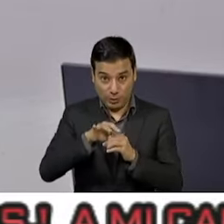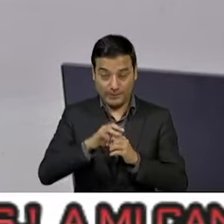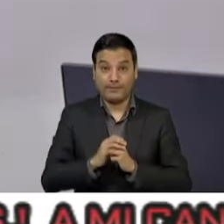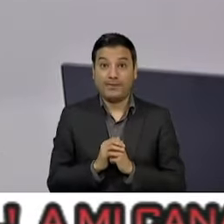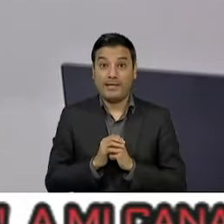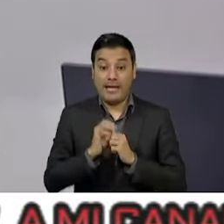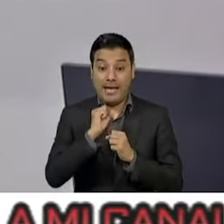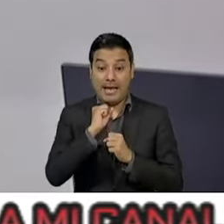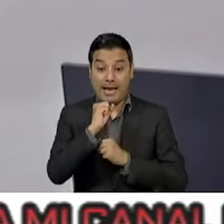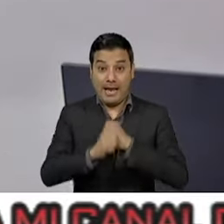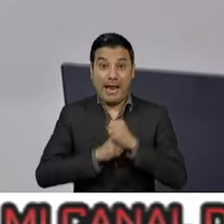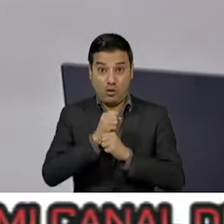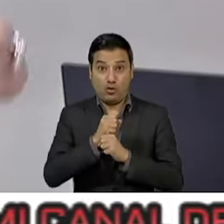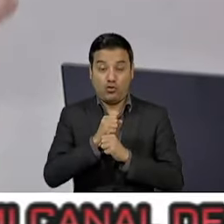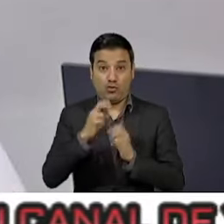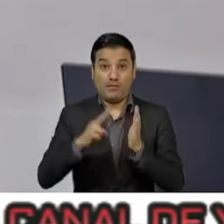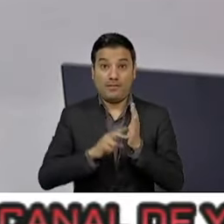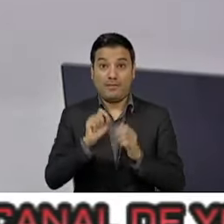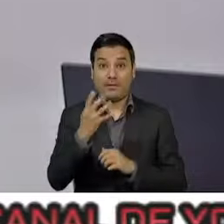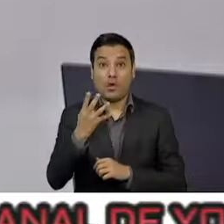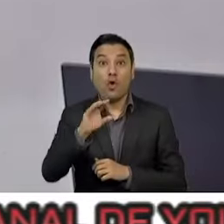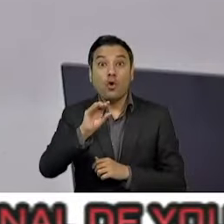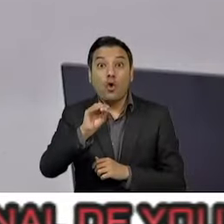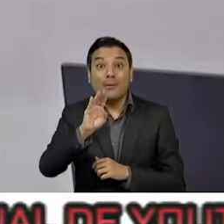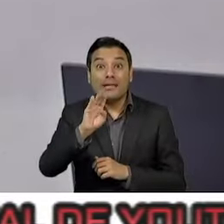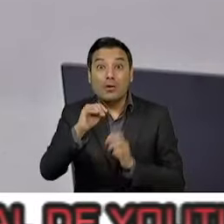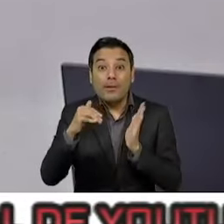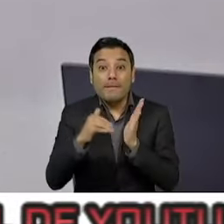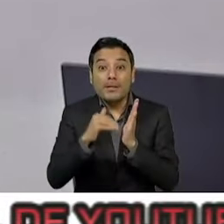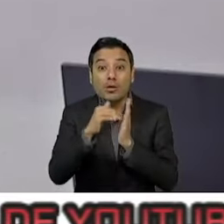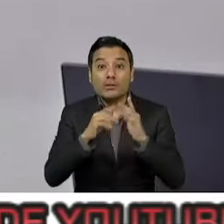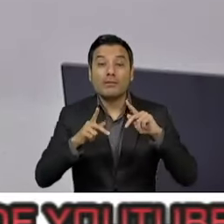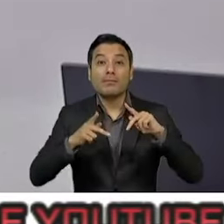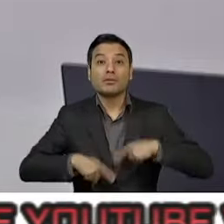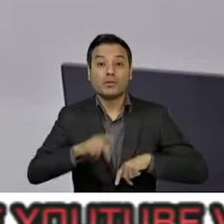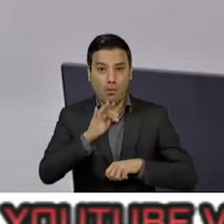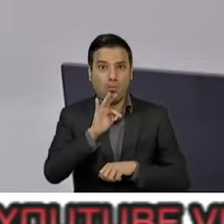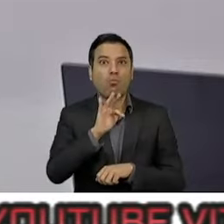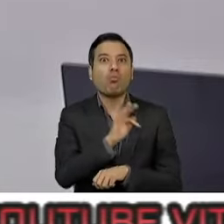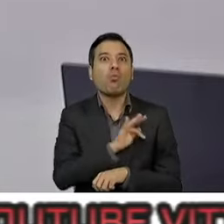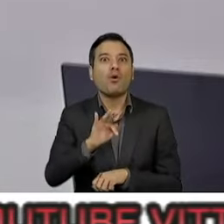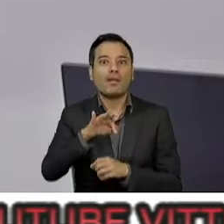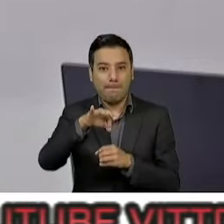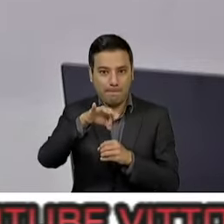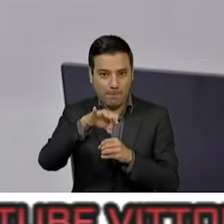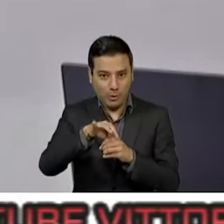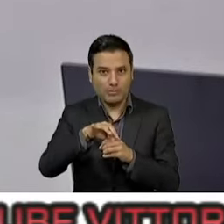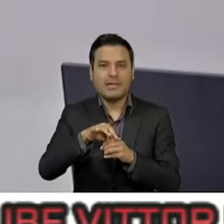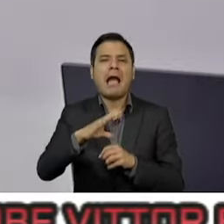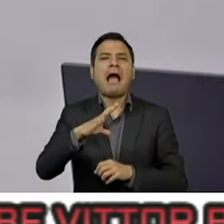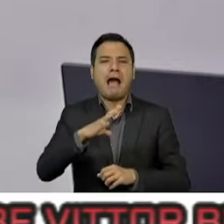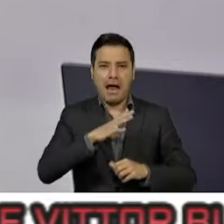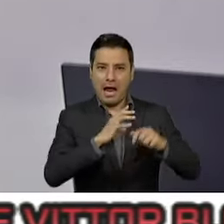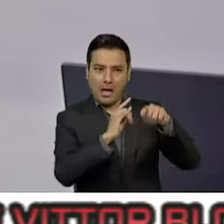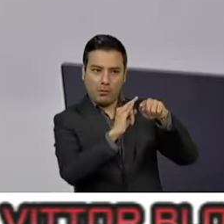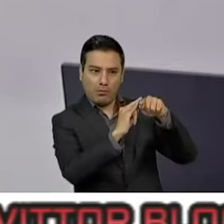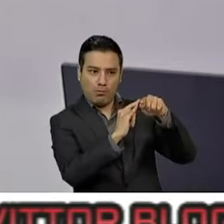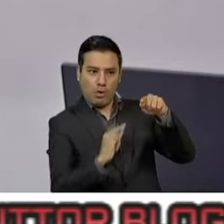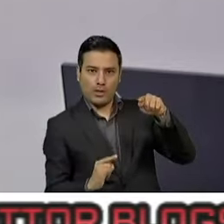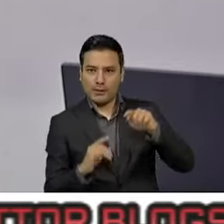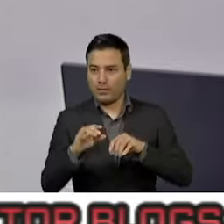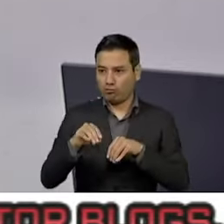este se tendrán más de 99 millones de electores que tendrán una boleta disponible en cada casilla